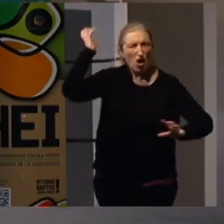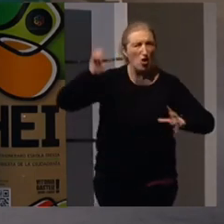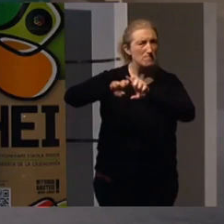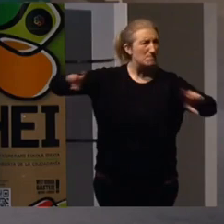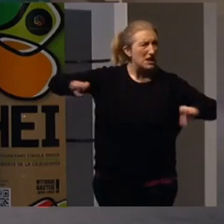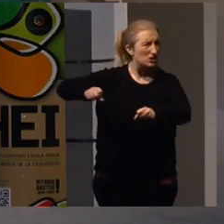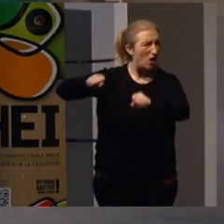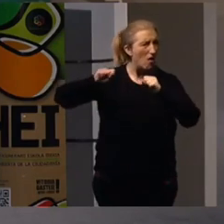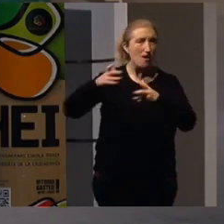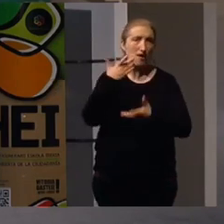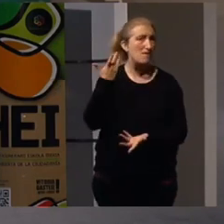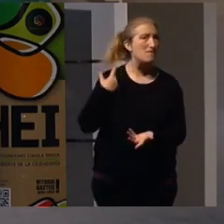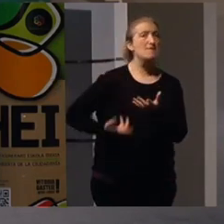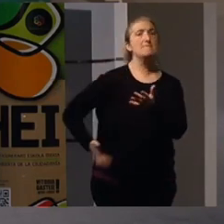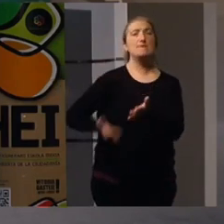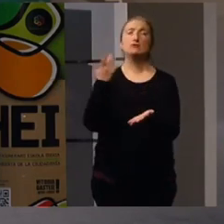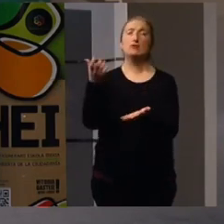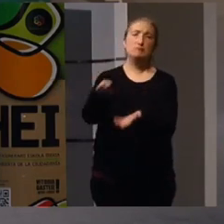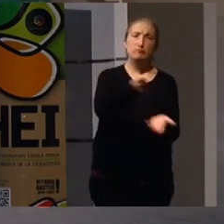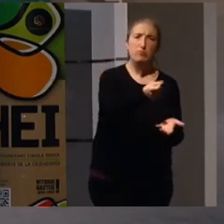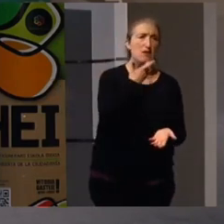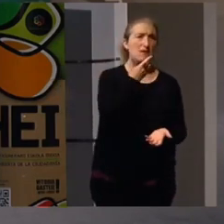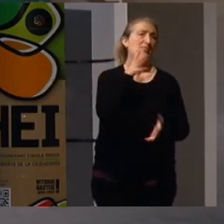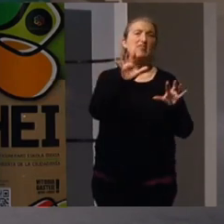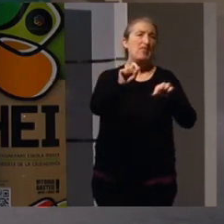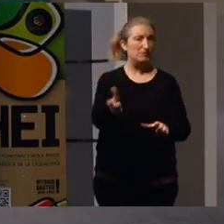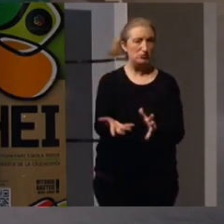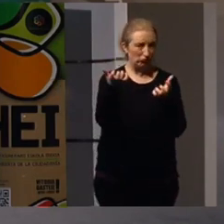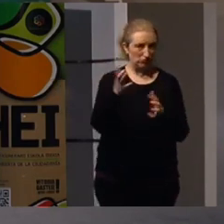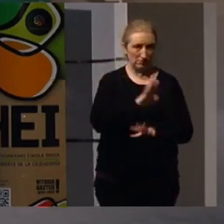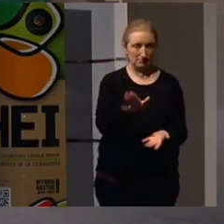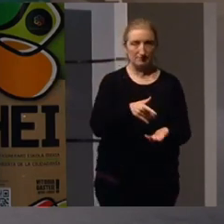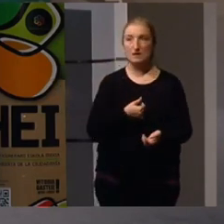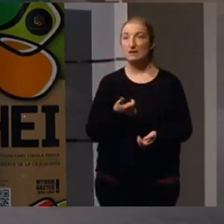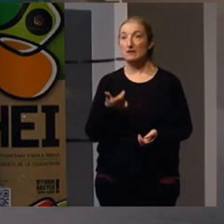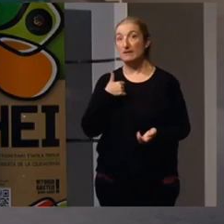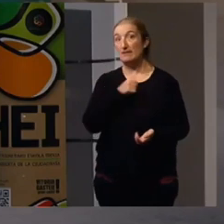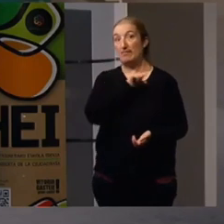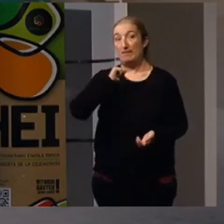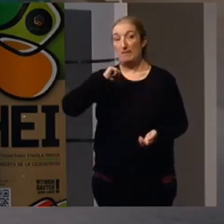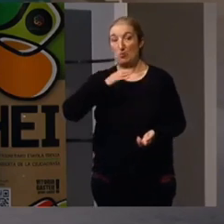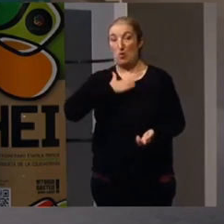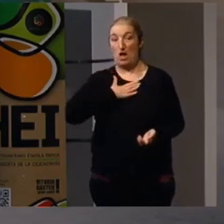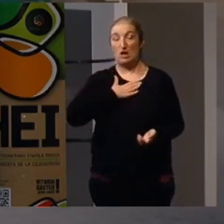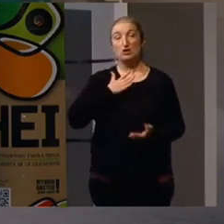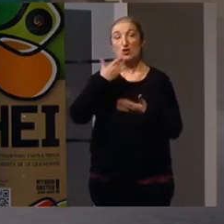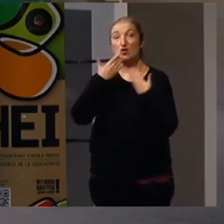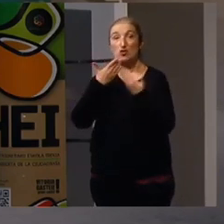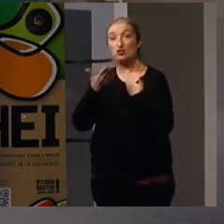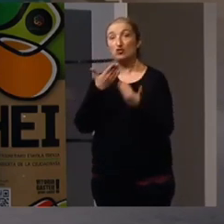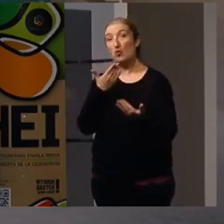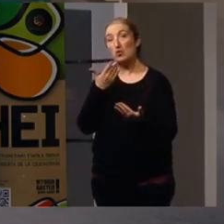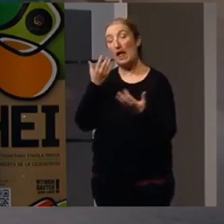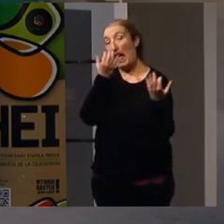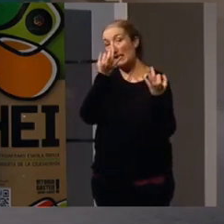además a conseguir el improcedente en menos de 10 minutos, ¿no? Entonces yo ahí, con mi problema individual, estoy acudiendo a una consulta donde me hacen